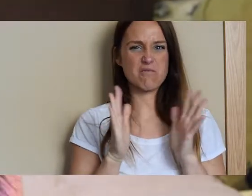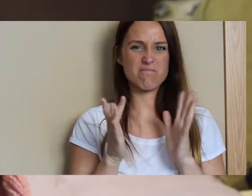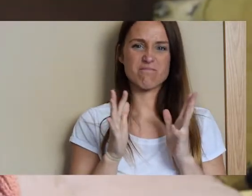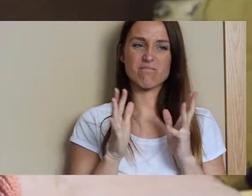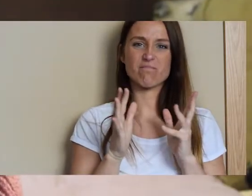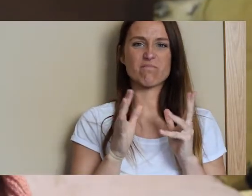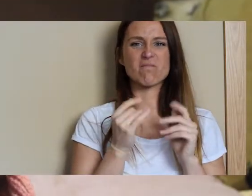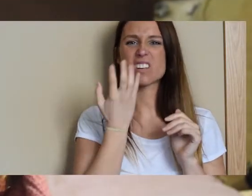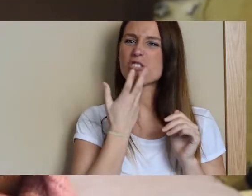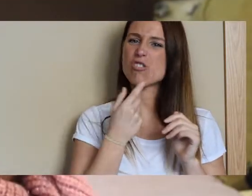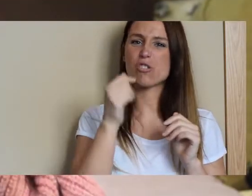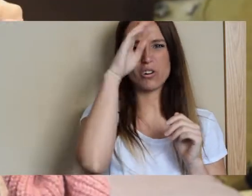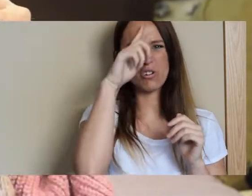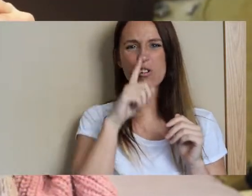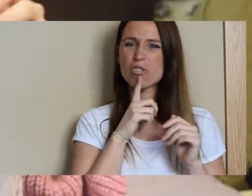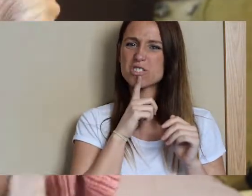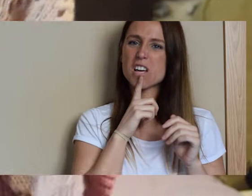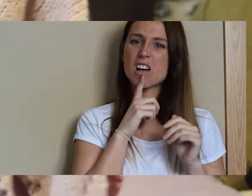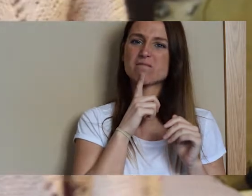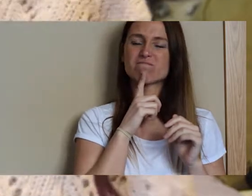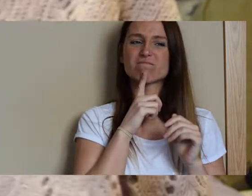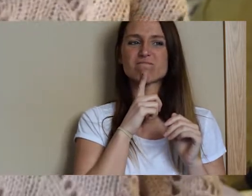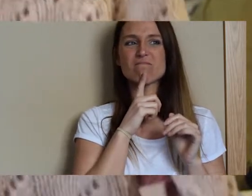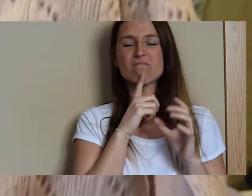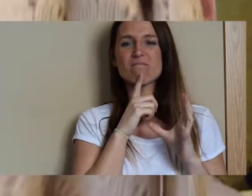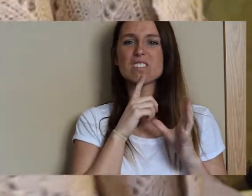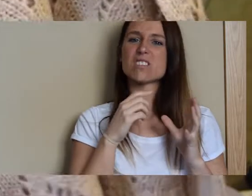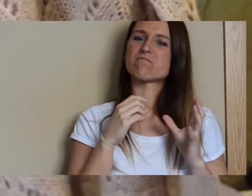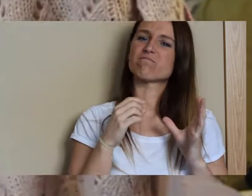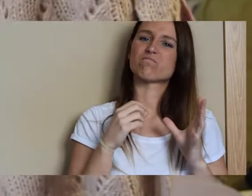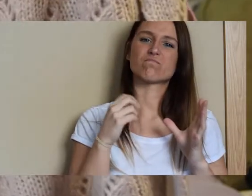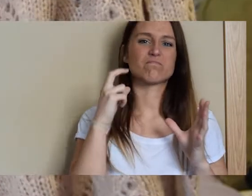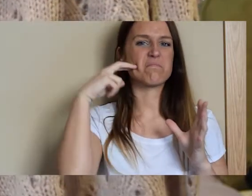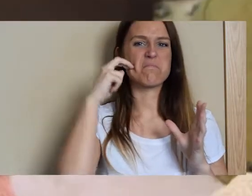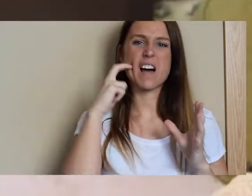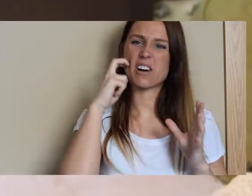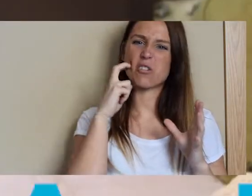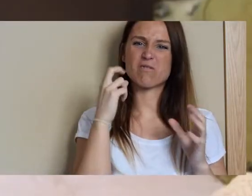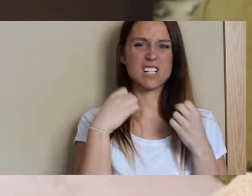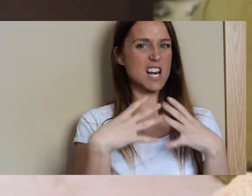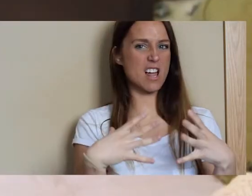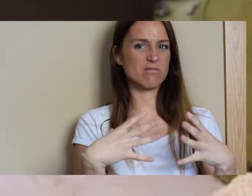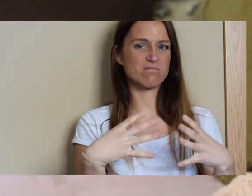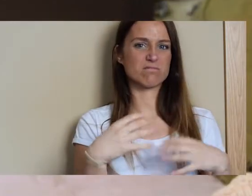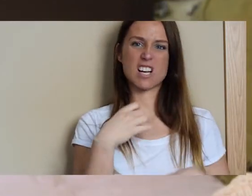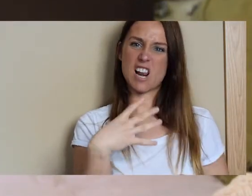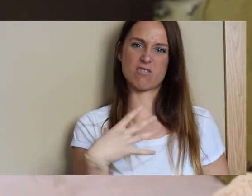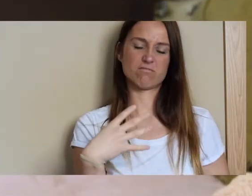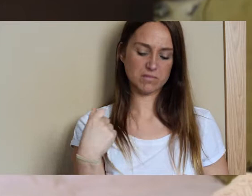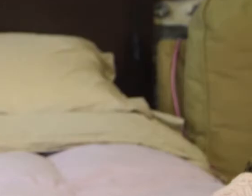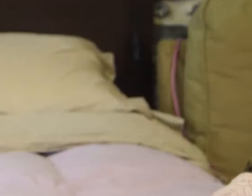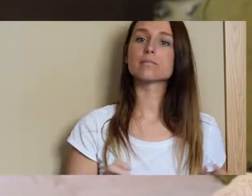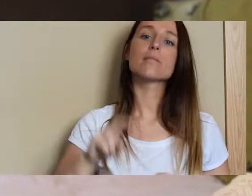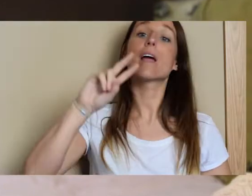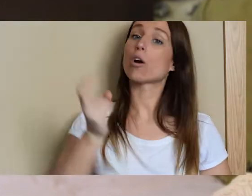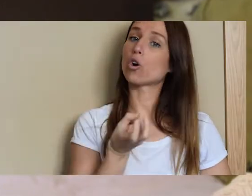ahora mismo tenían así muchas cositas y... Y nada. Como me lo han regalado, y está súper bien. Y en Primark me iba a comprar más